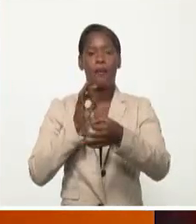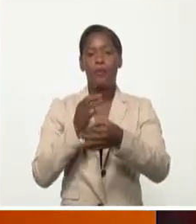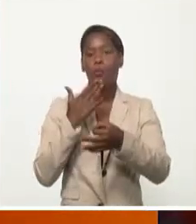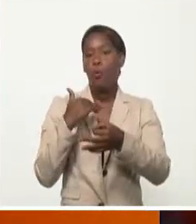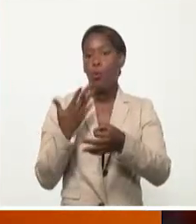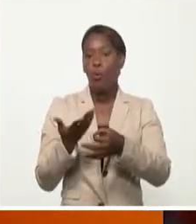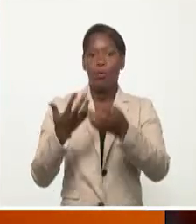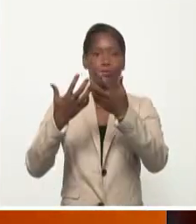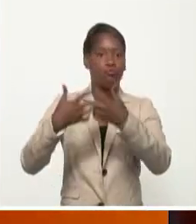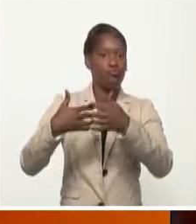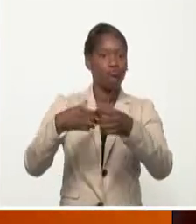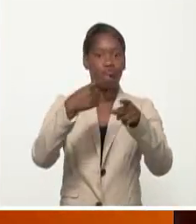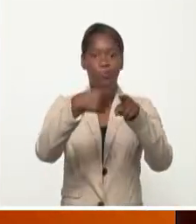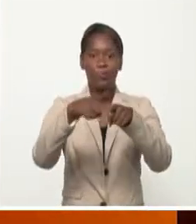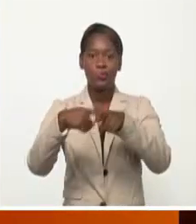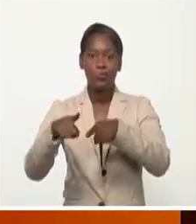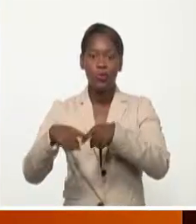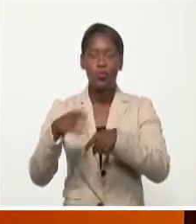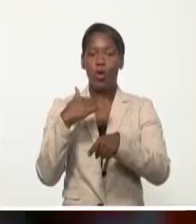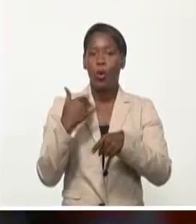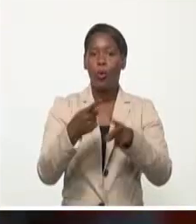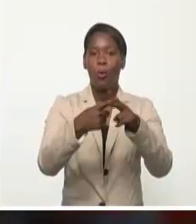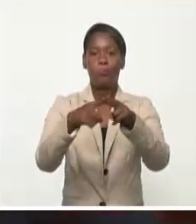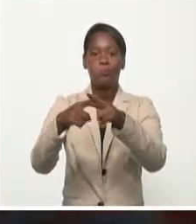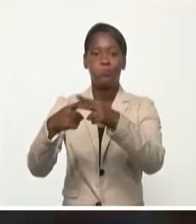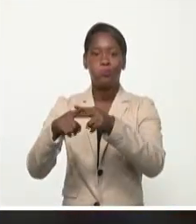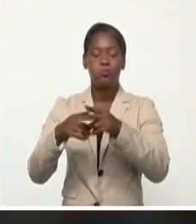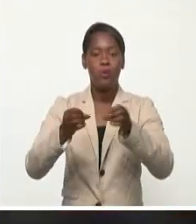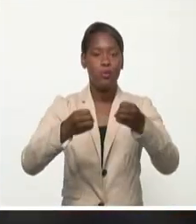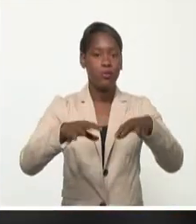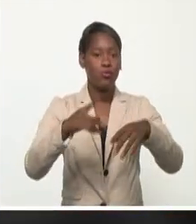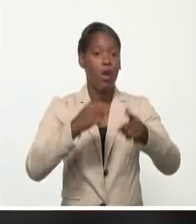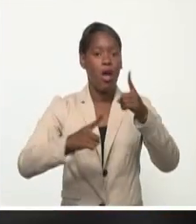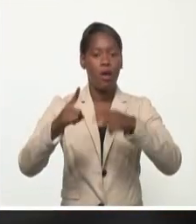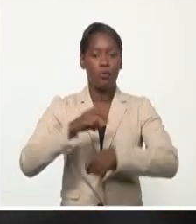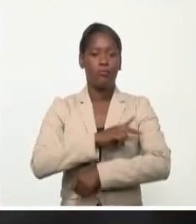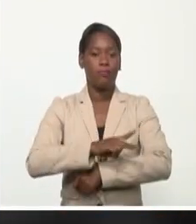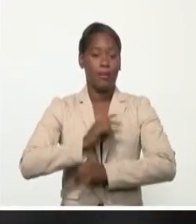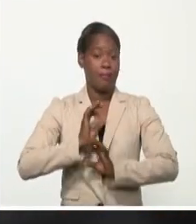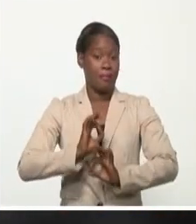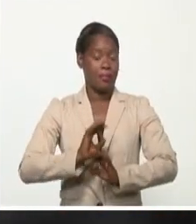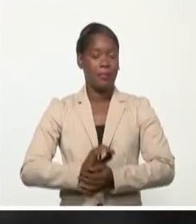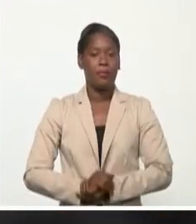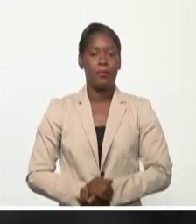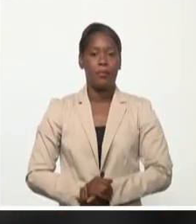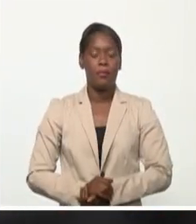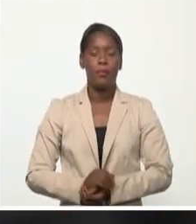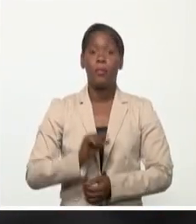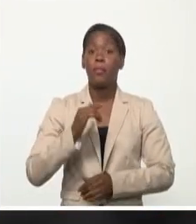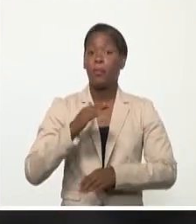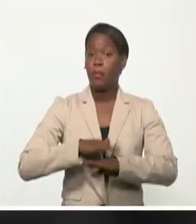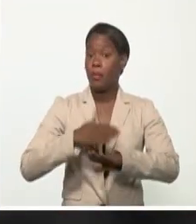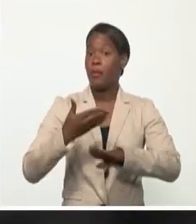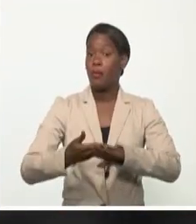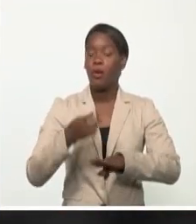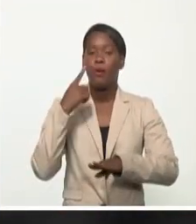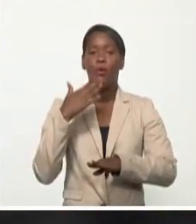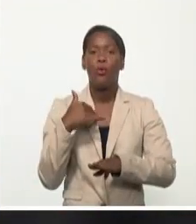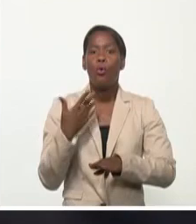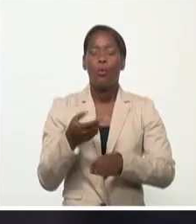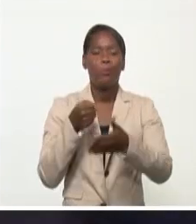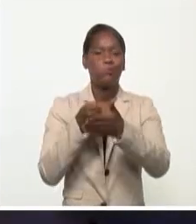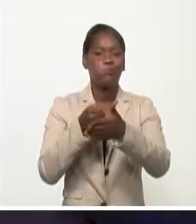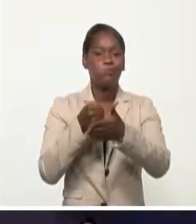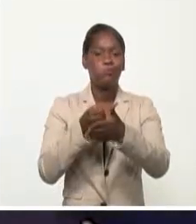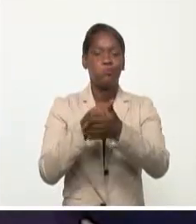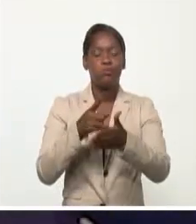ayuda y recuperación ante la COVID-19. Asimismo, se debatirá sobre el potencial transformador de la cultura como acelerador para la